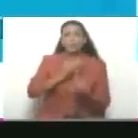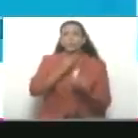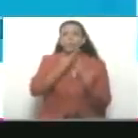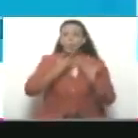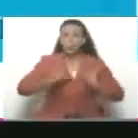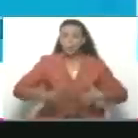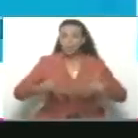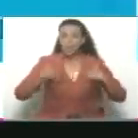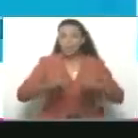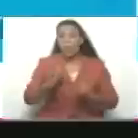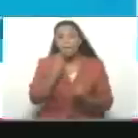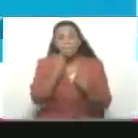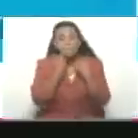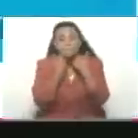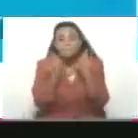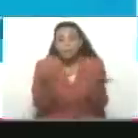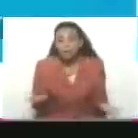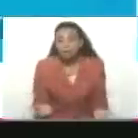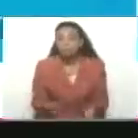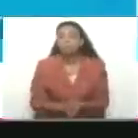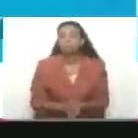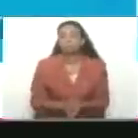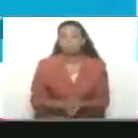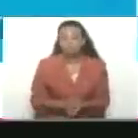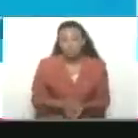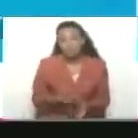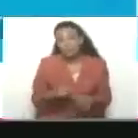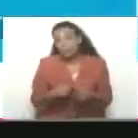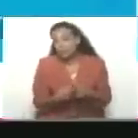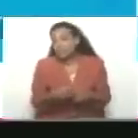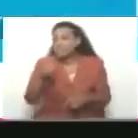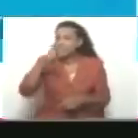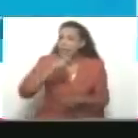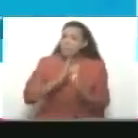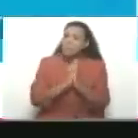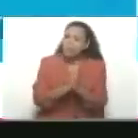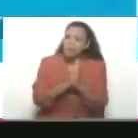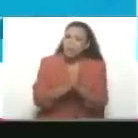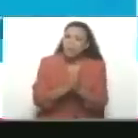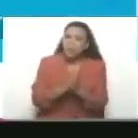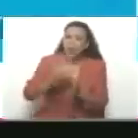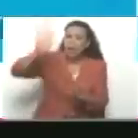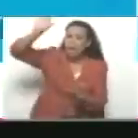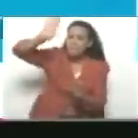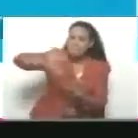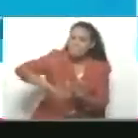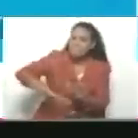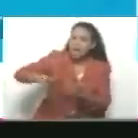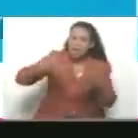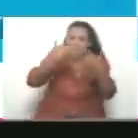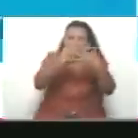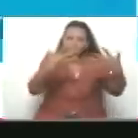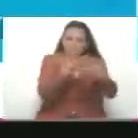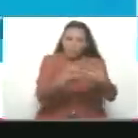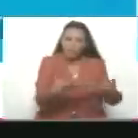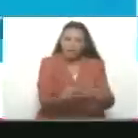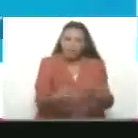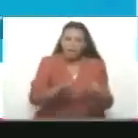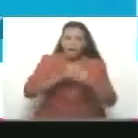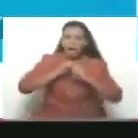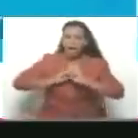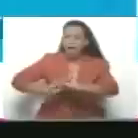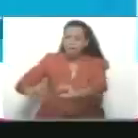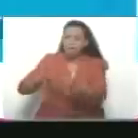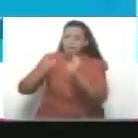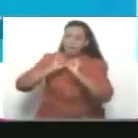a los niños o al personal y entonces necesitamos por lo menos las mallas las malla malla metálica para la parte de